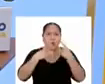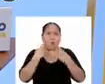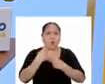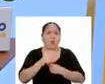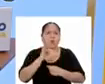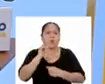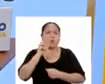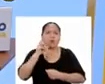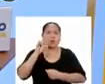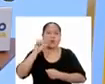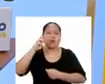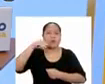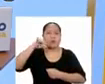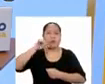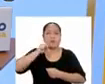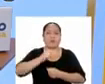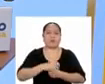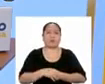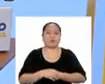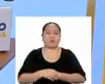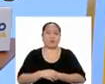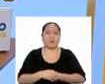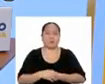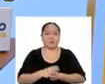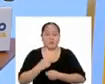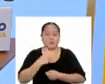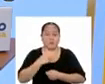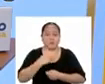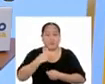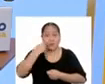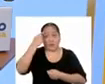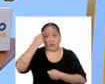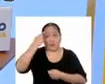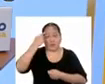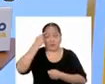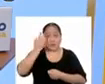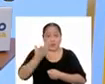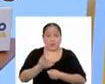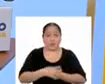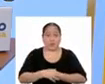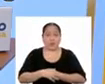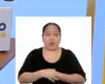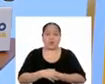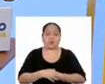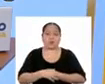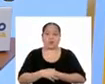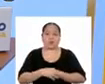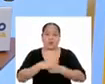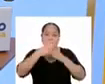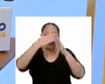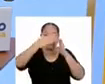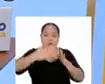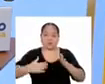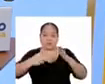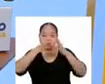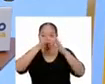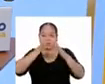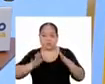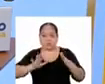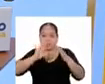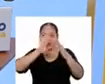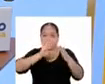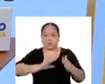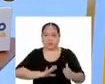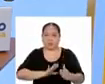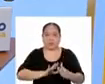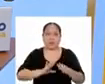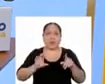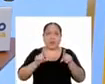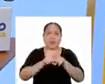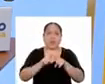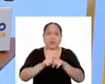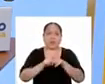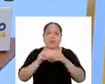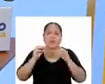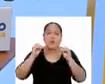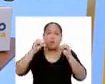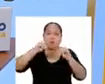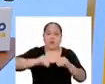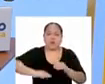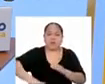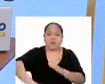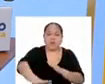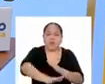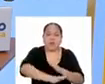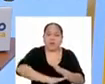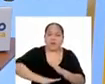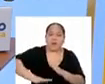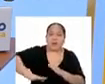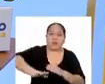Yeremis. Mire, estaba pensando que aparte de cubrir la carpa, también tenemos que poner algo en la base,